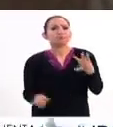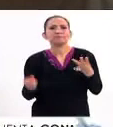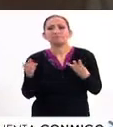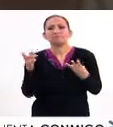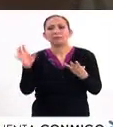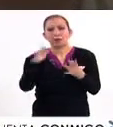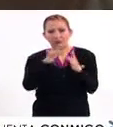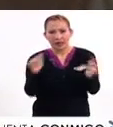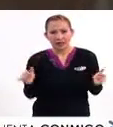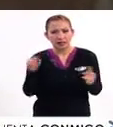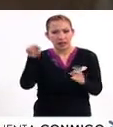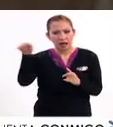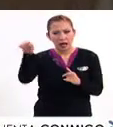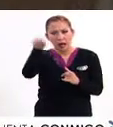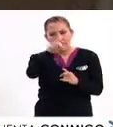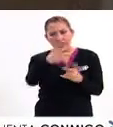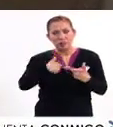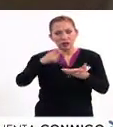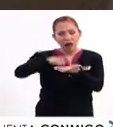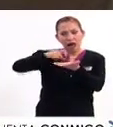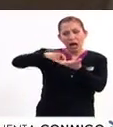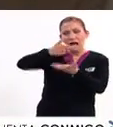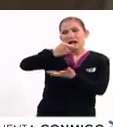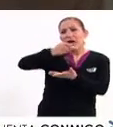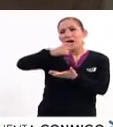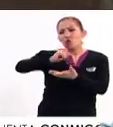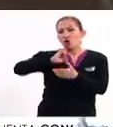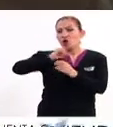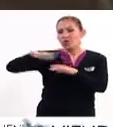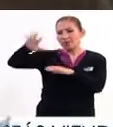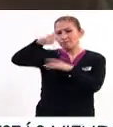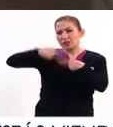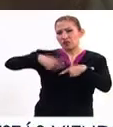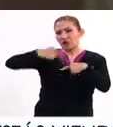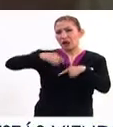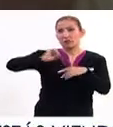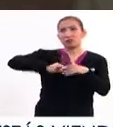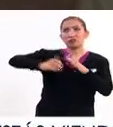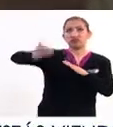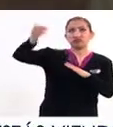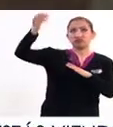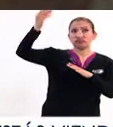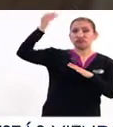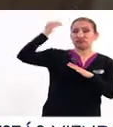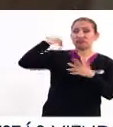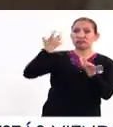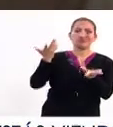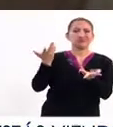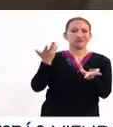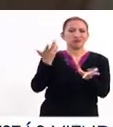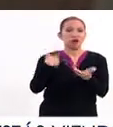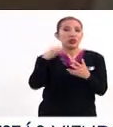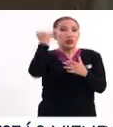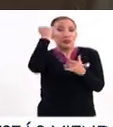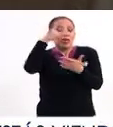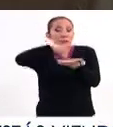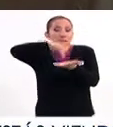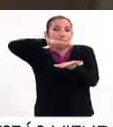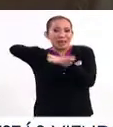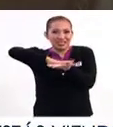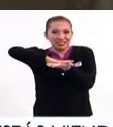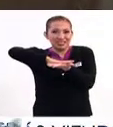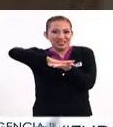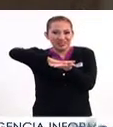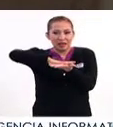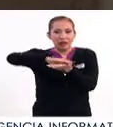casi que cuando se inventa la imprenta, pero alguien que firme, ¿no? Los franceses,